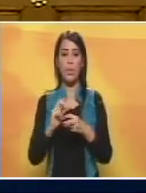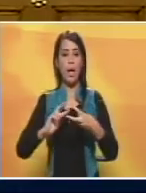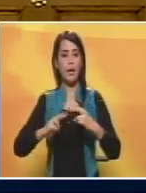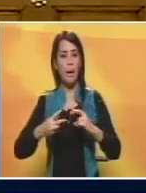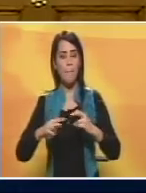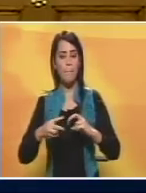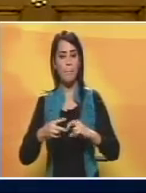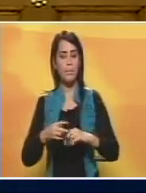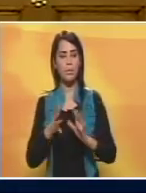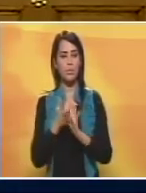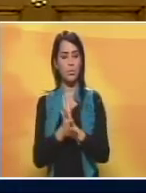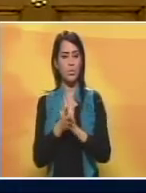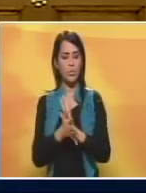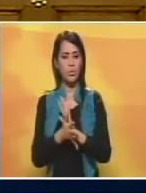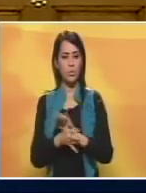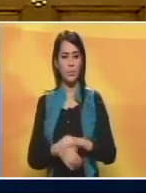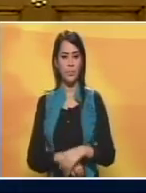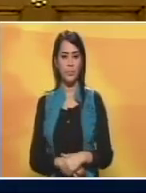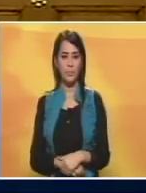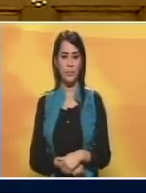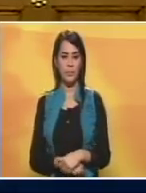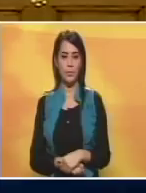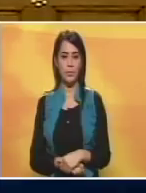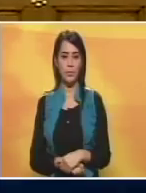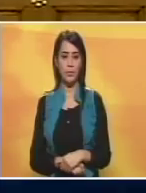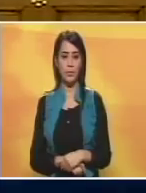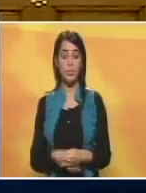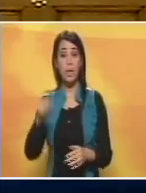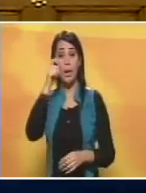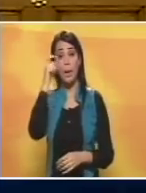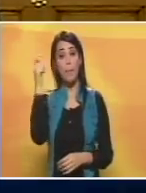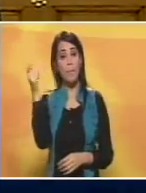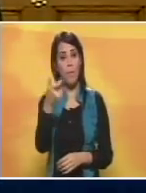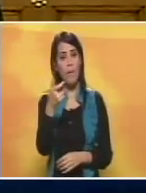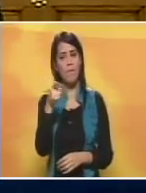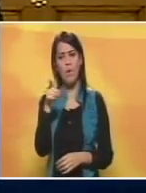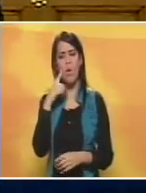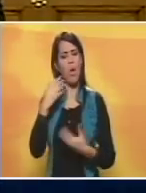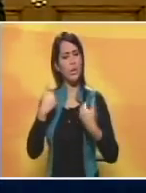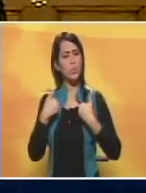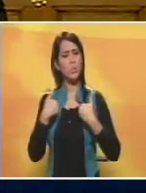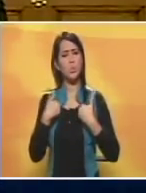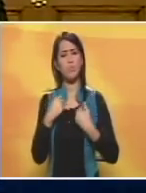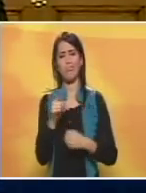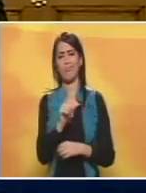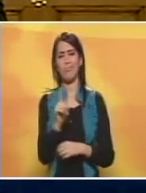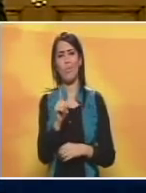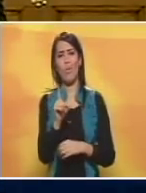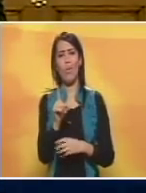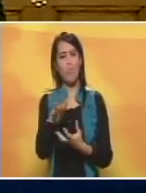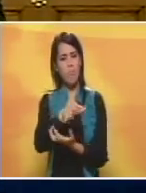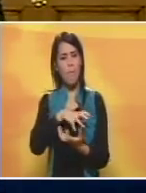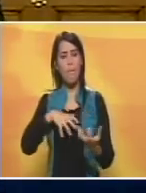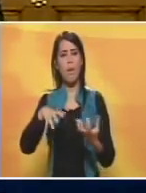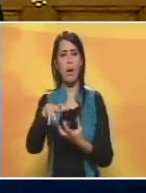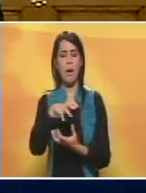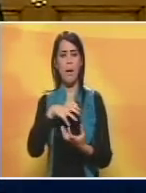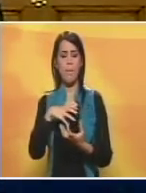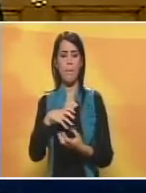cambiario sin que el pueblo sea víctima de las mafias